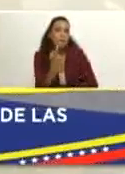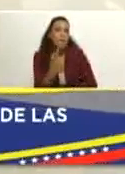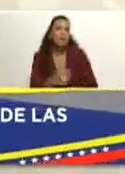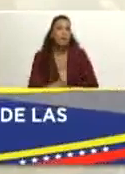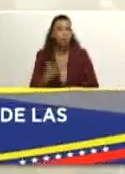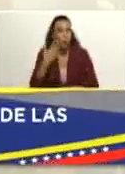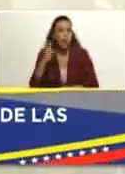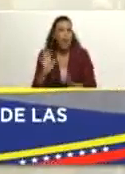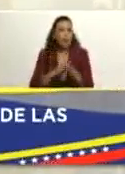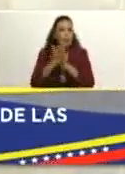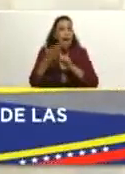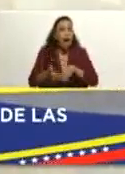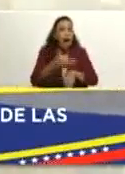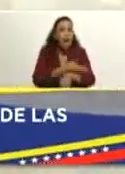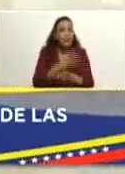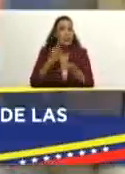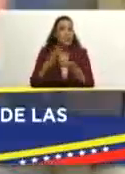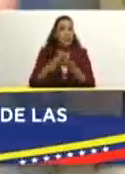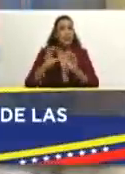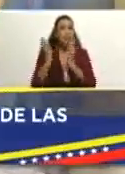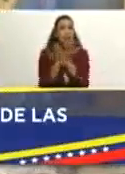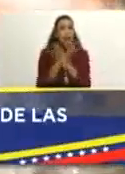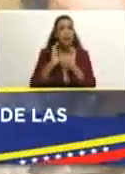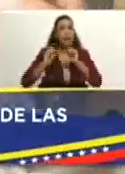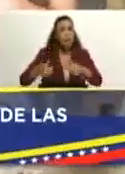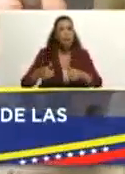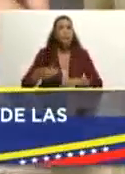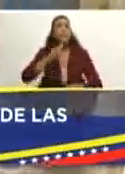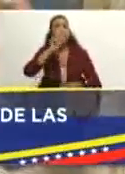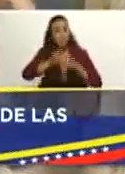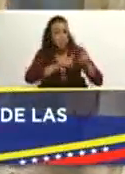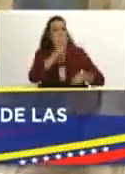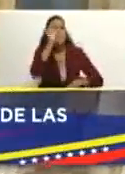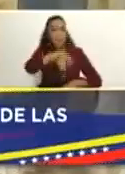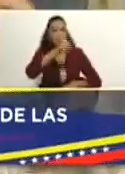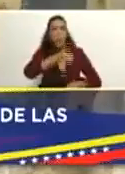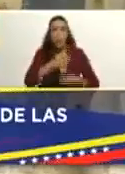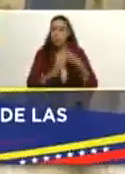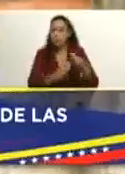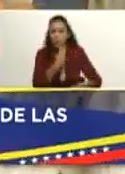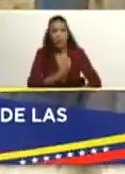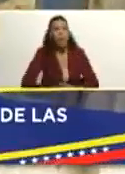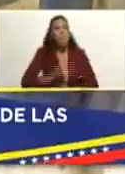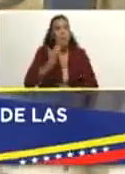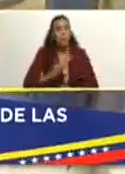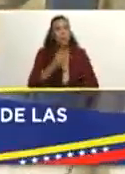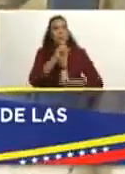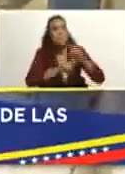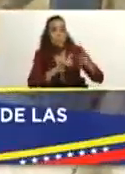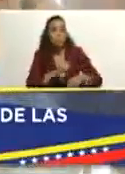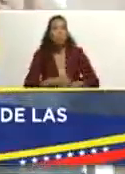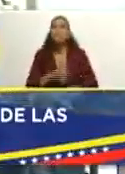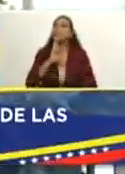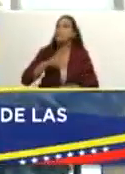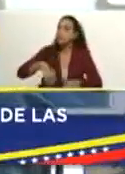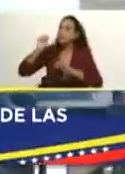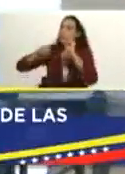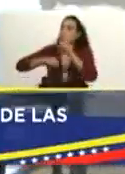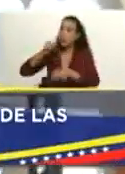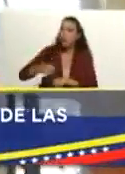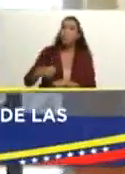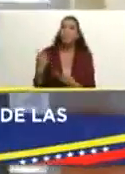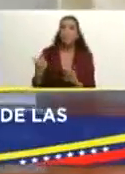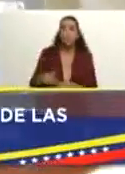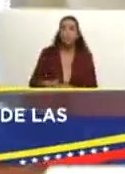crees que terminemos antes que empiecen las clases? Eso es correcto, sí, se va a hacer todo lo posible. Es muy importante, Eleni. Sí, claro que meterle sí. Meterle